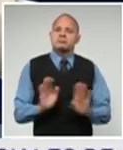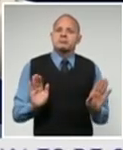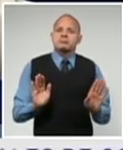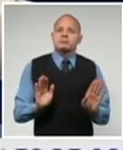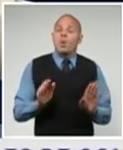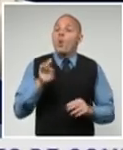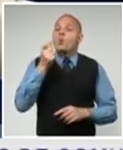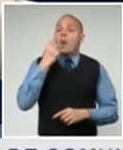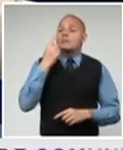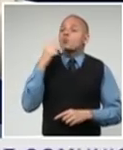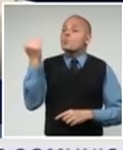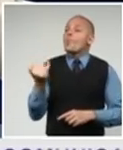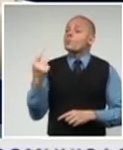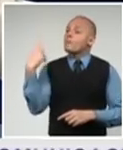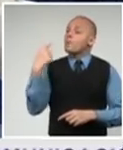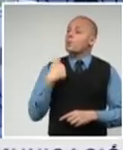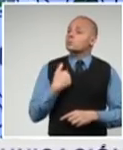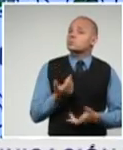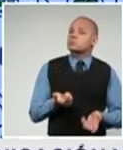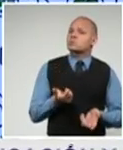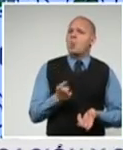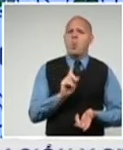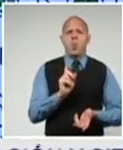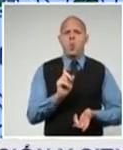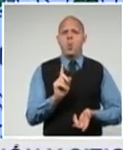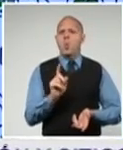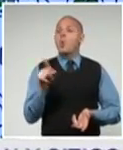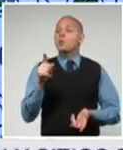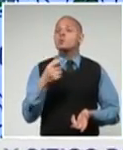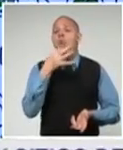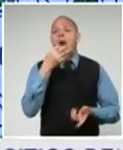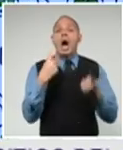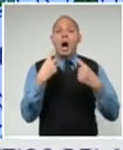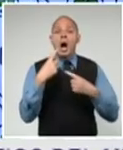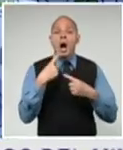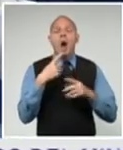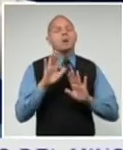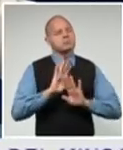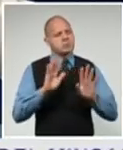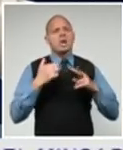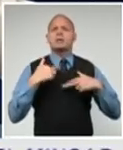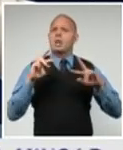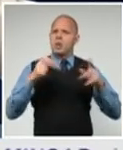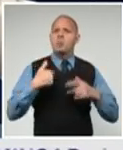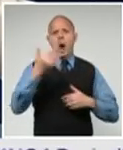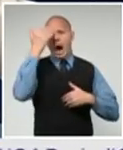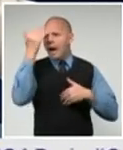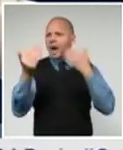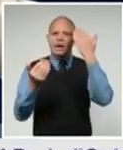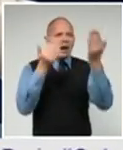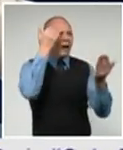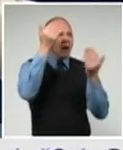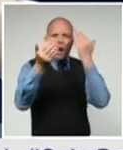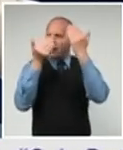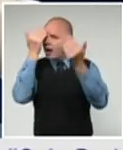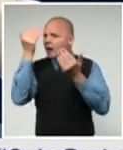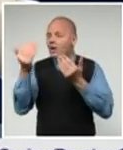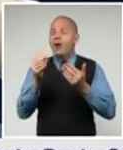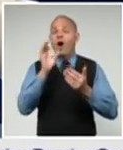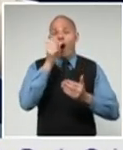pueda quedar. No tenemos preguntas para hoy. ¿Usted tiene alguna última precisión? Sí, agradecerle a todos ustedes, agradecerle a Pepe,